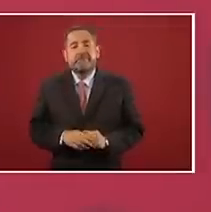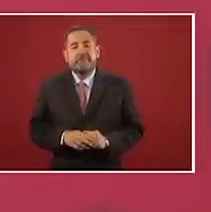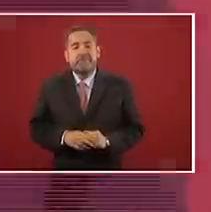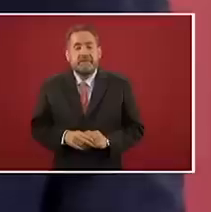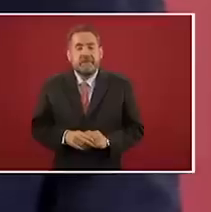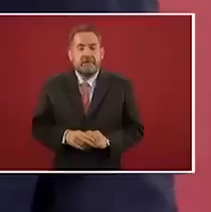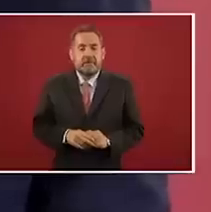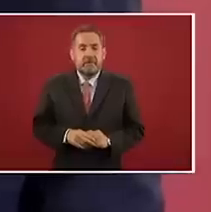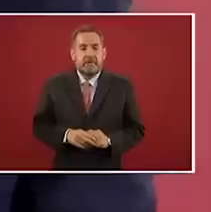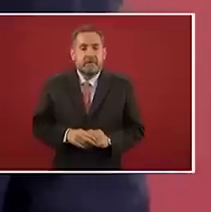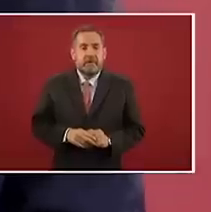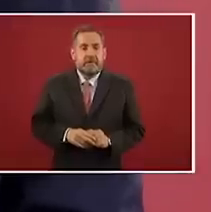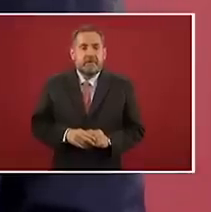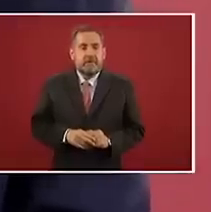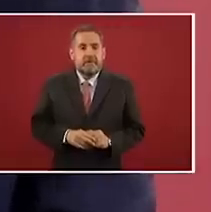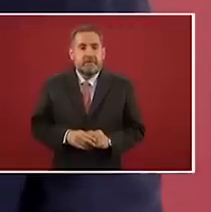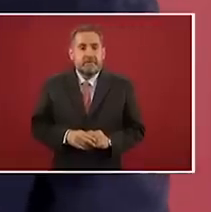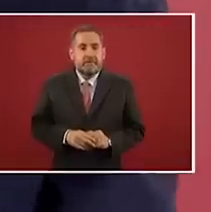se